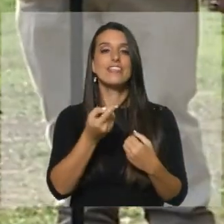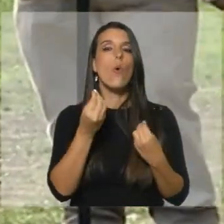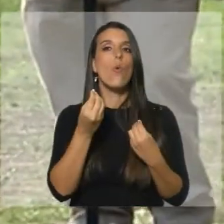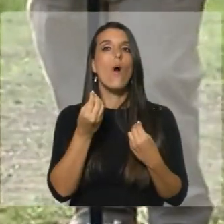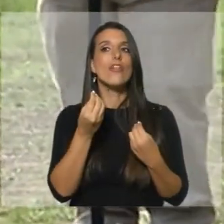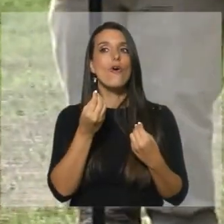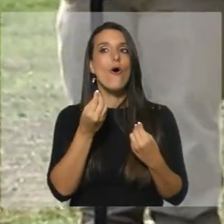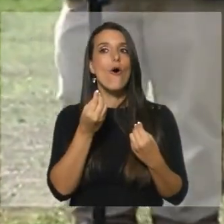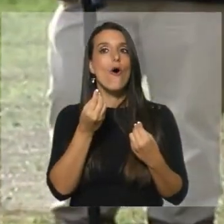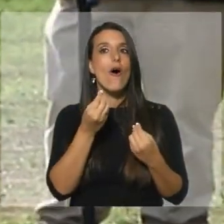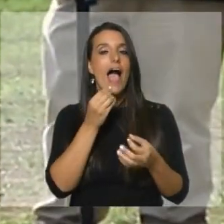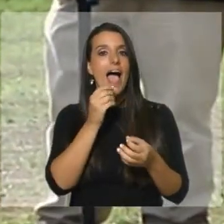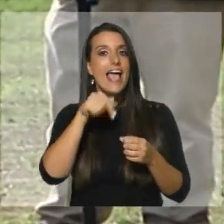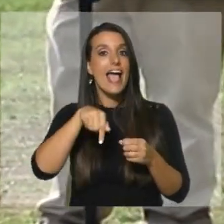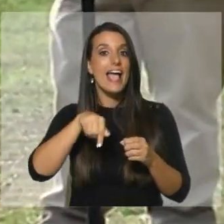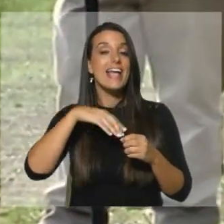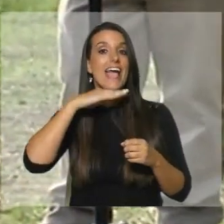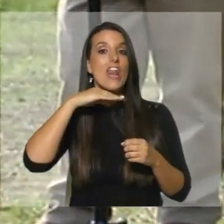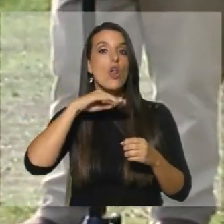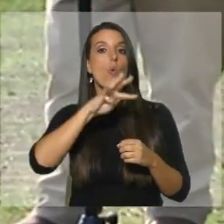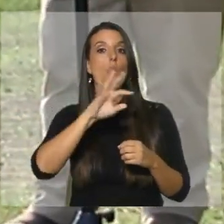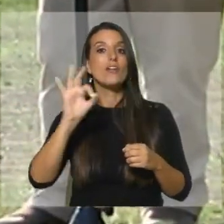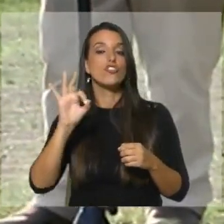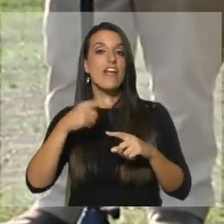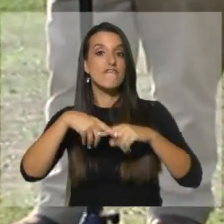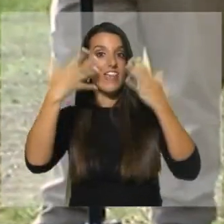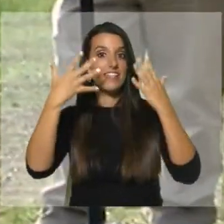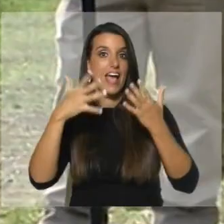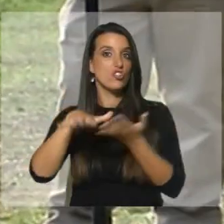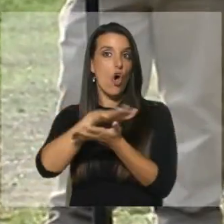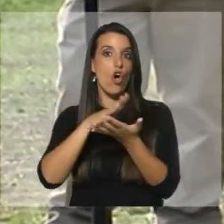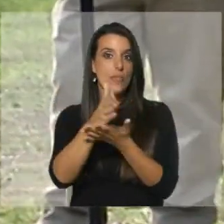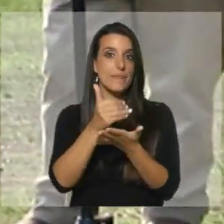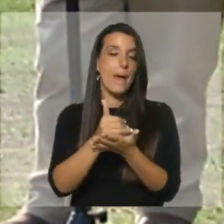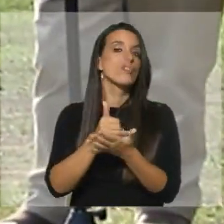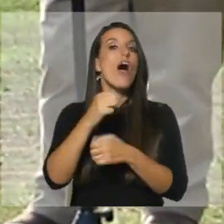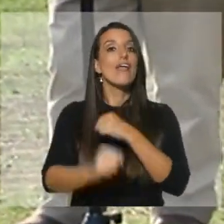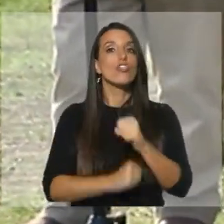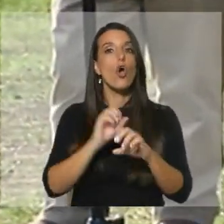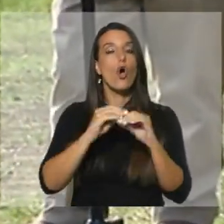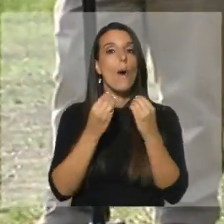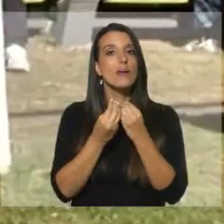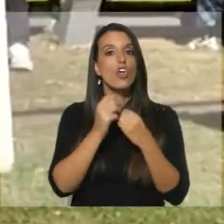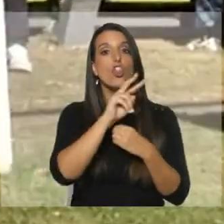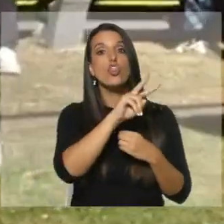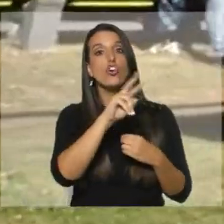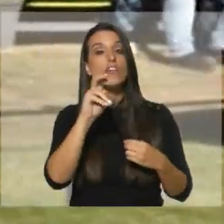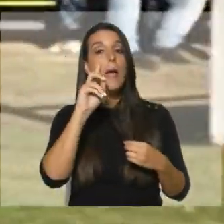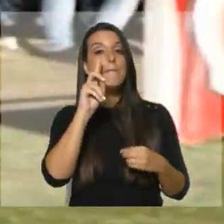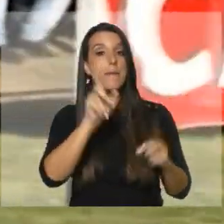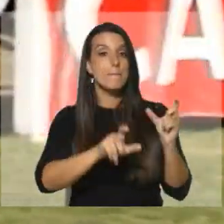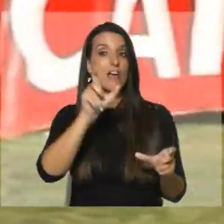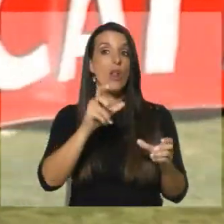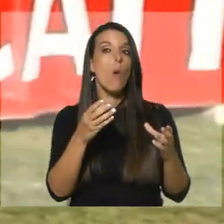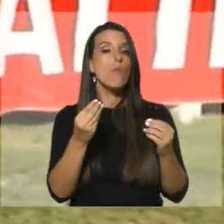uso de la palabra. En Canelones tenemos más de 400 fiestas a lo largo de los anchos del departamento en el correr del año, que la visitan más de 200.000 personas. Muchas de ellas